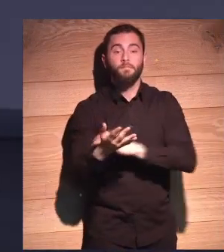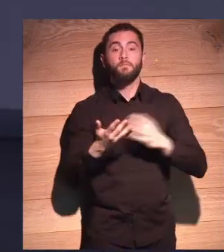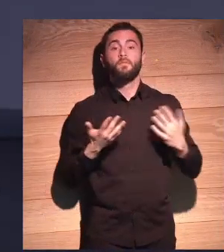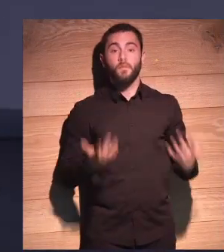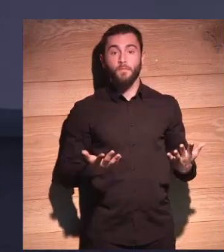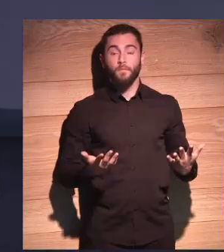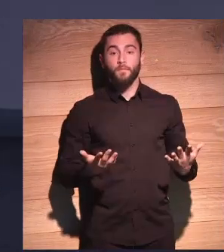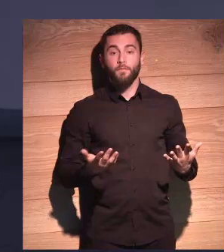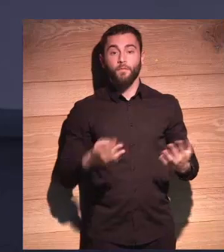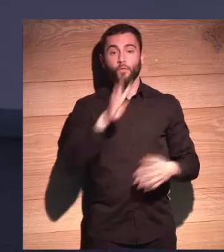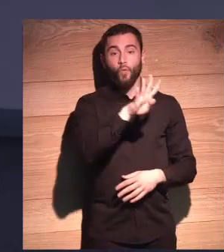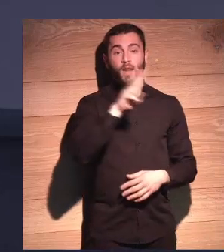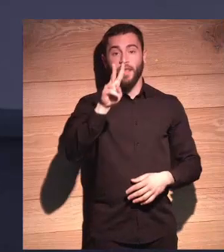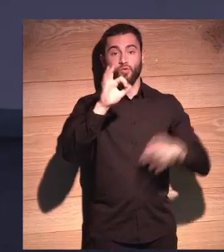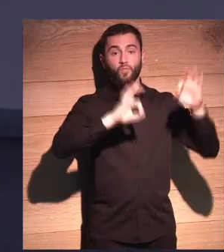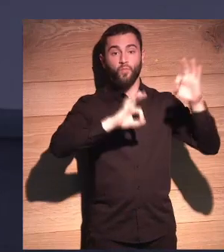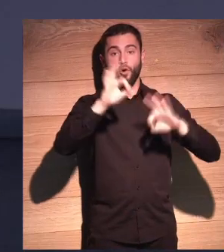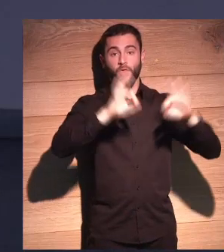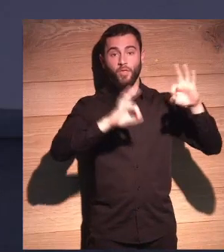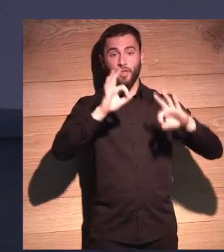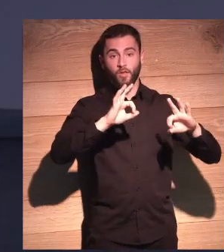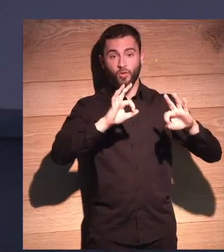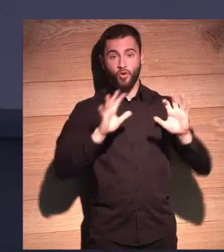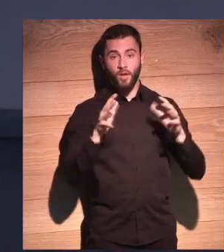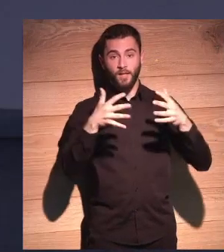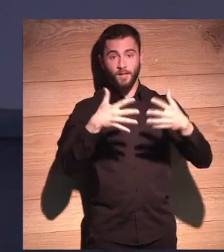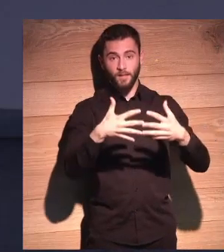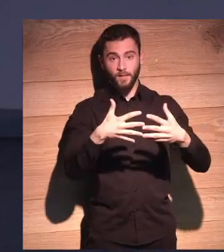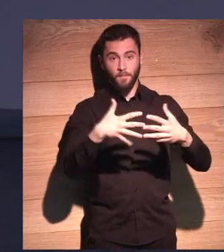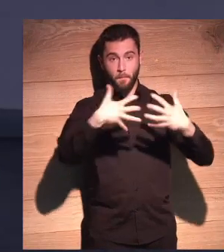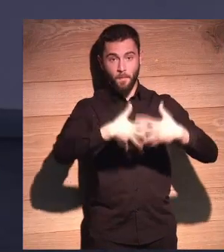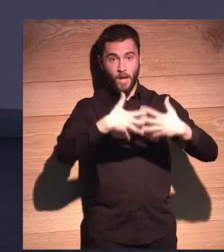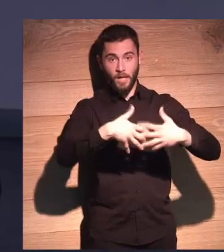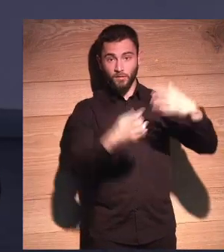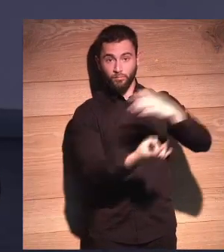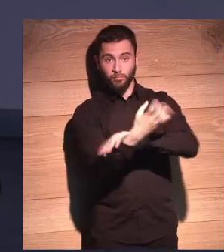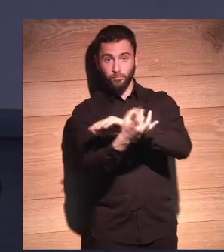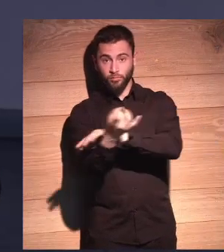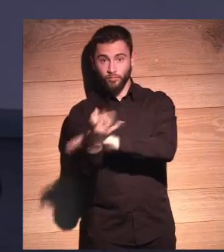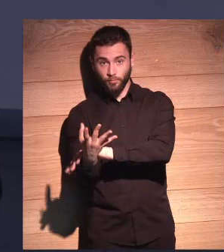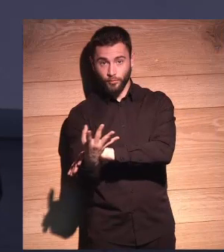Y del 42% de tráfico de Internet que generaron las máquinas,